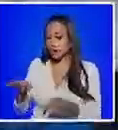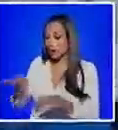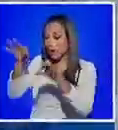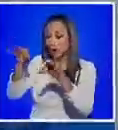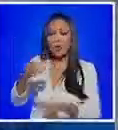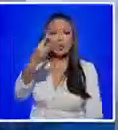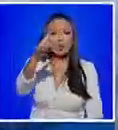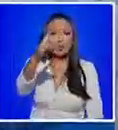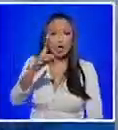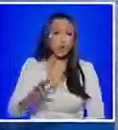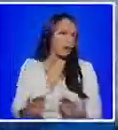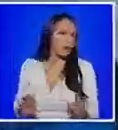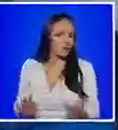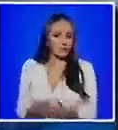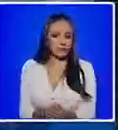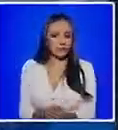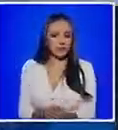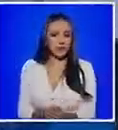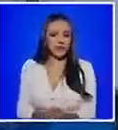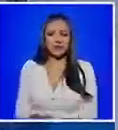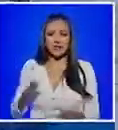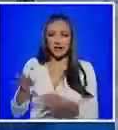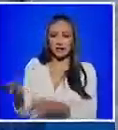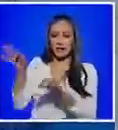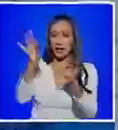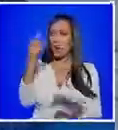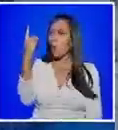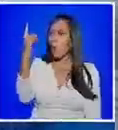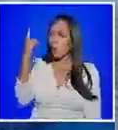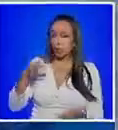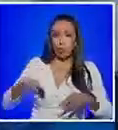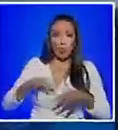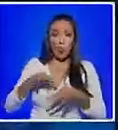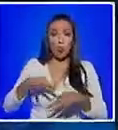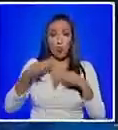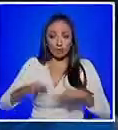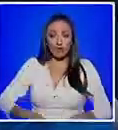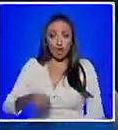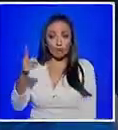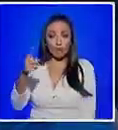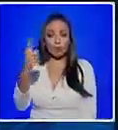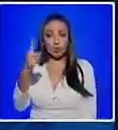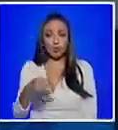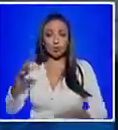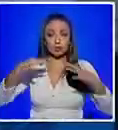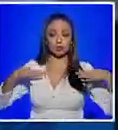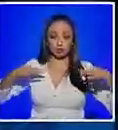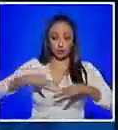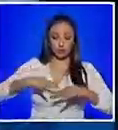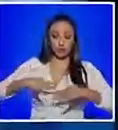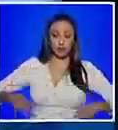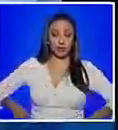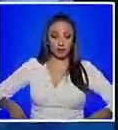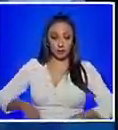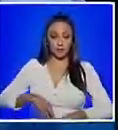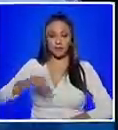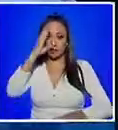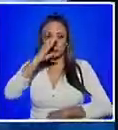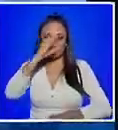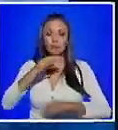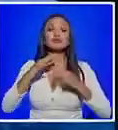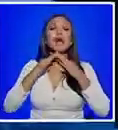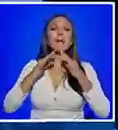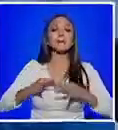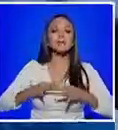$1. Un dolarito, mire, este otro pantaloncito azul. $1. Para el uniforme, a ver, un mandil. Un mandil está por aquí. Búsqueme, por